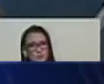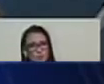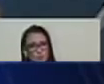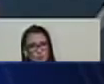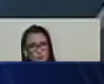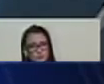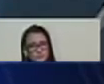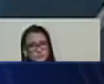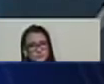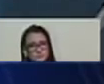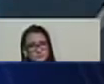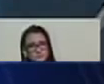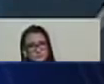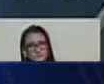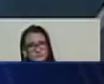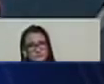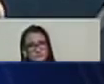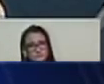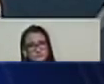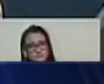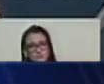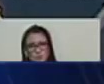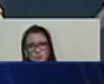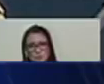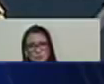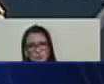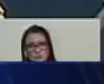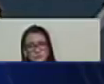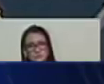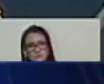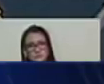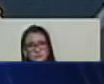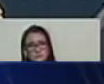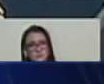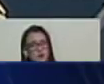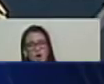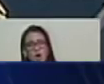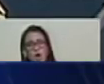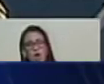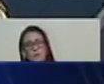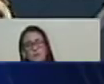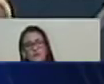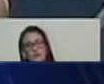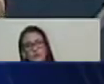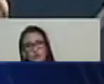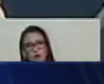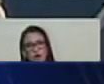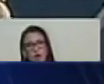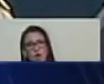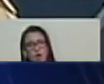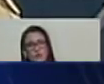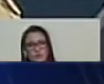Y luego otro audio, otro video del señor Carlos Raúl Hernández diciendo qué fue lo que realmente pasó.